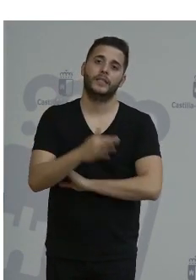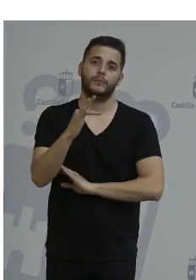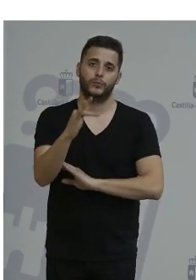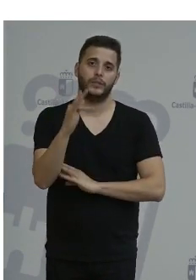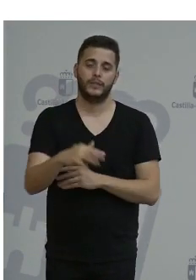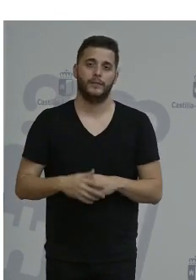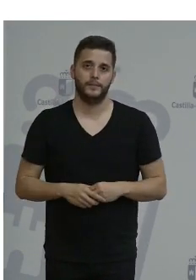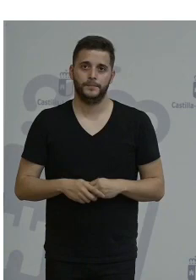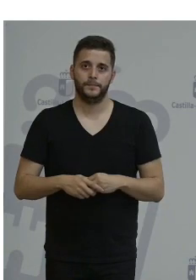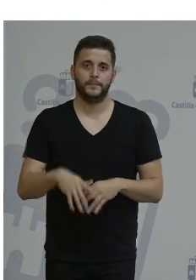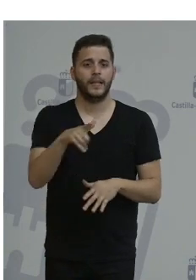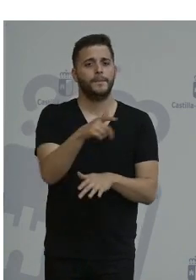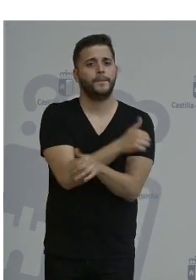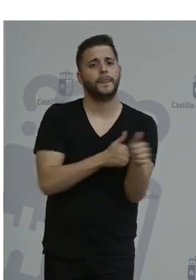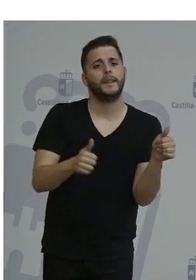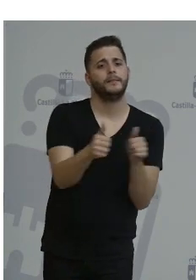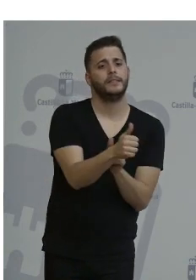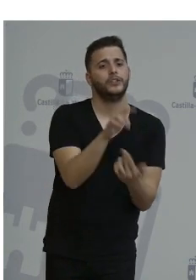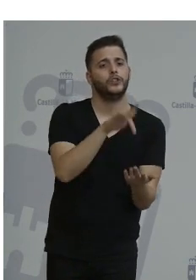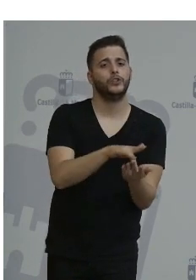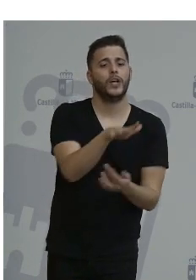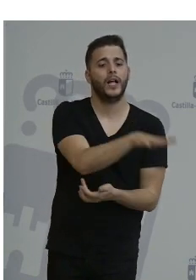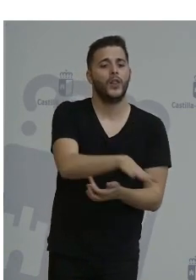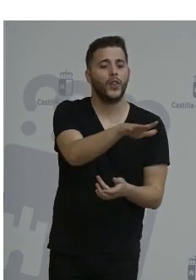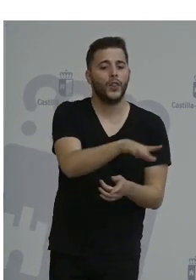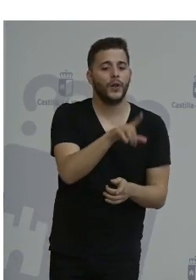Se les otorga preferencia en la elección de destino.